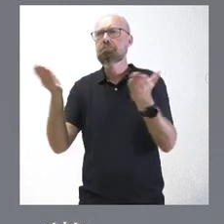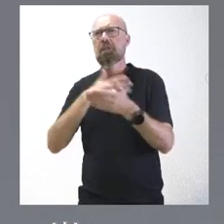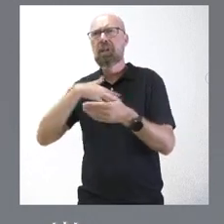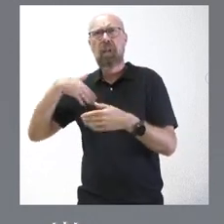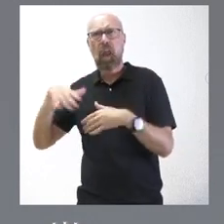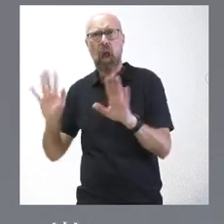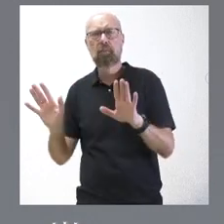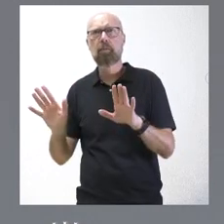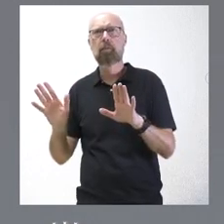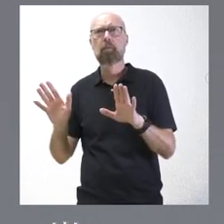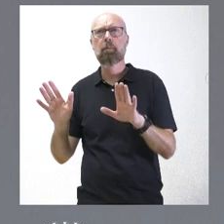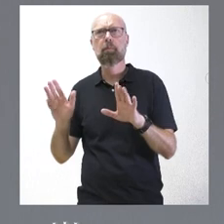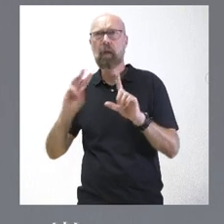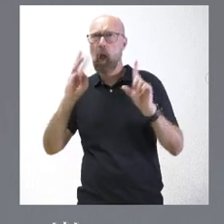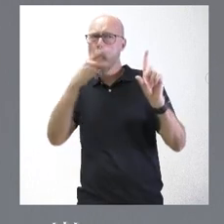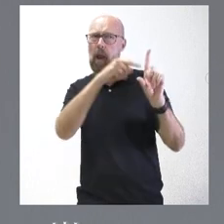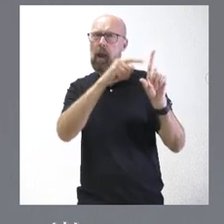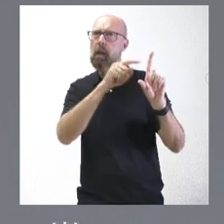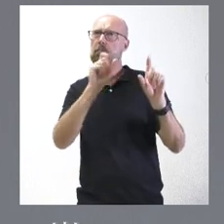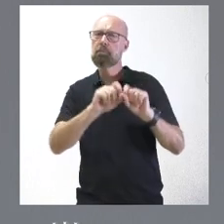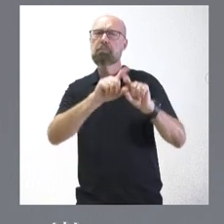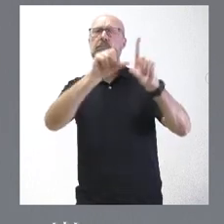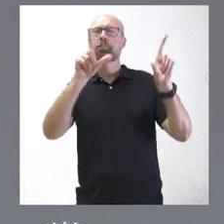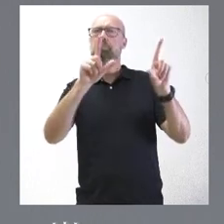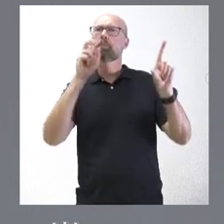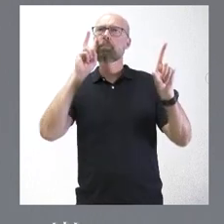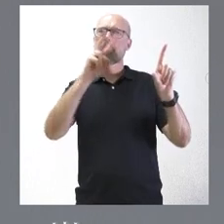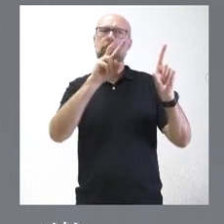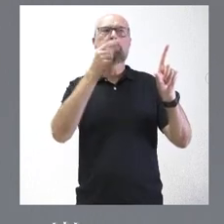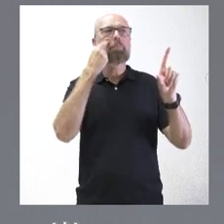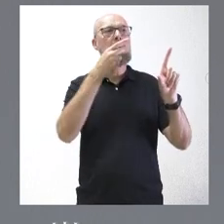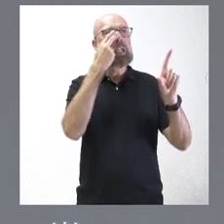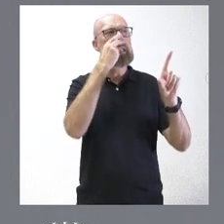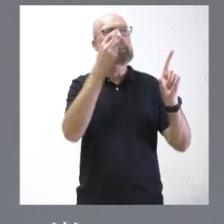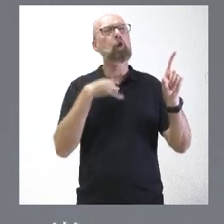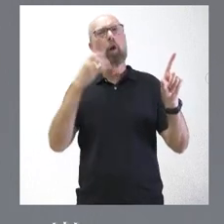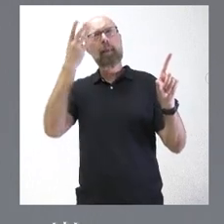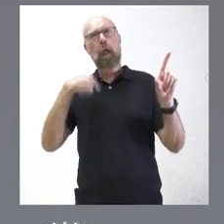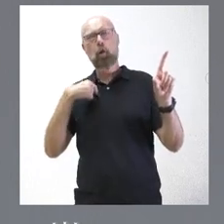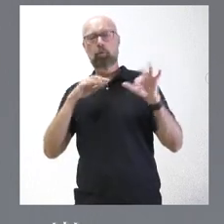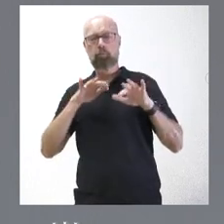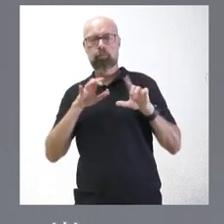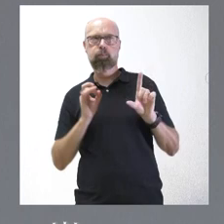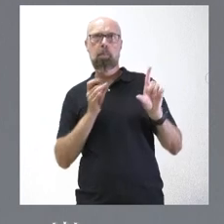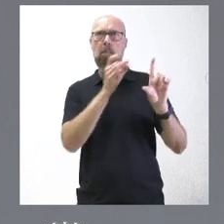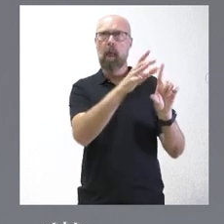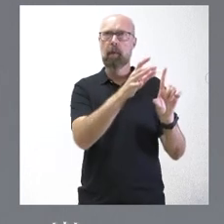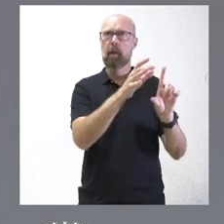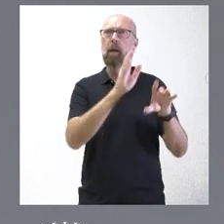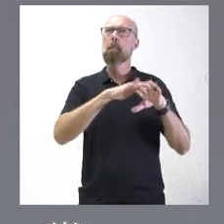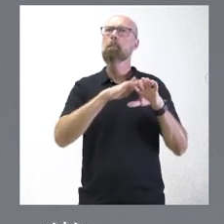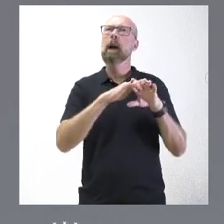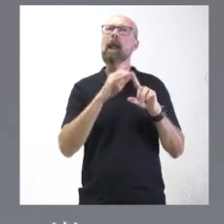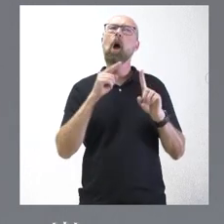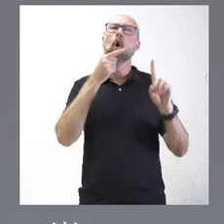a través de la página web plantee un poco el enfoque de Hacia dónde se quiere ir con la